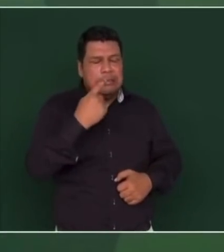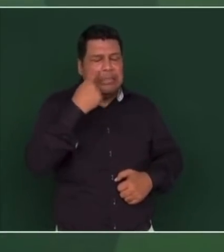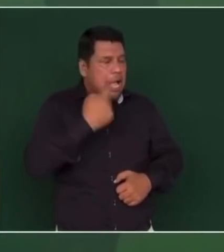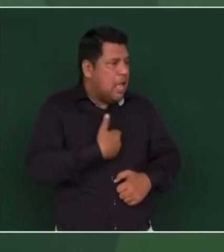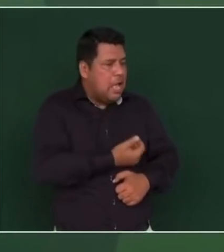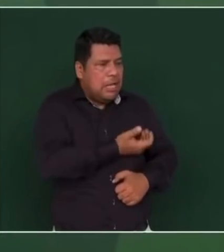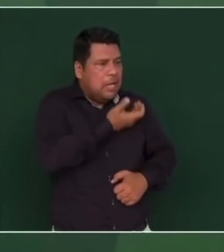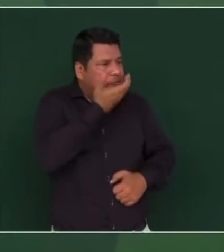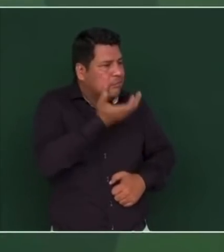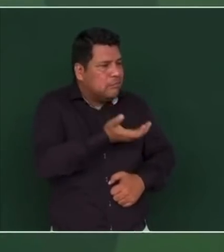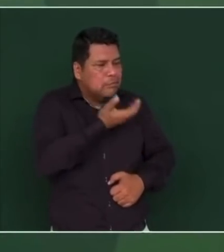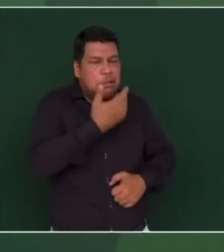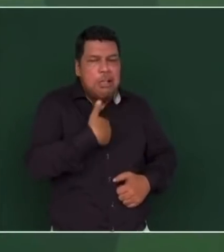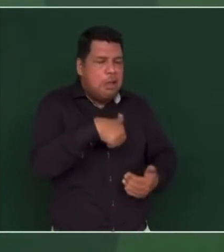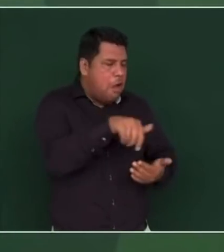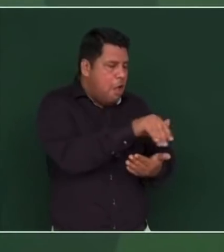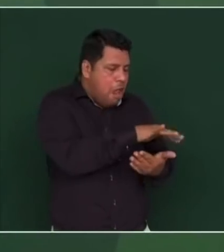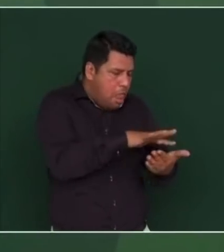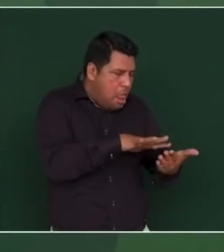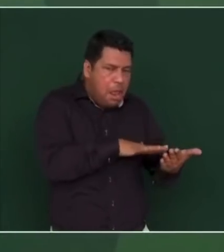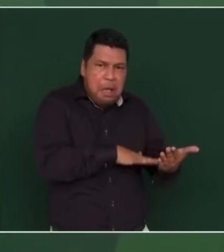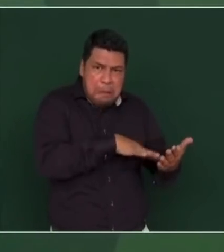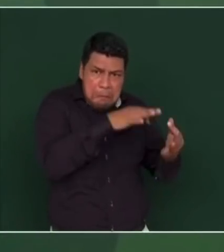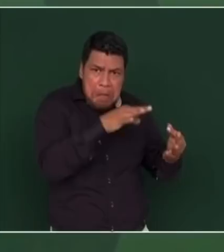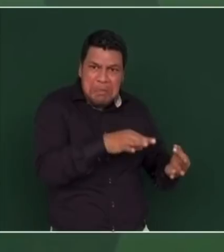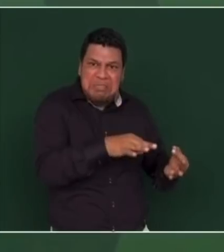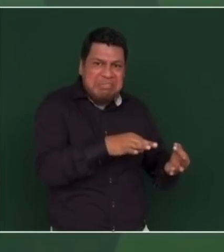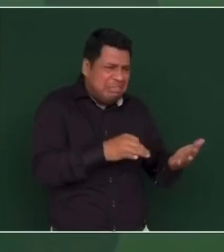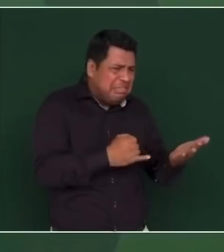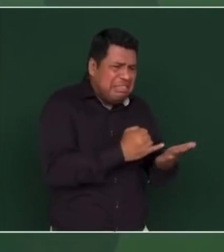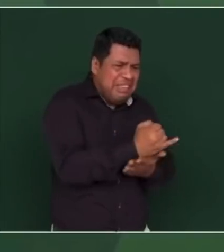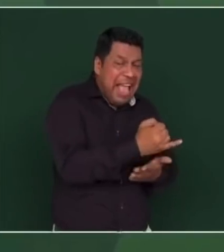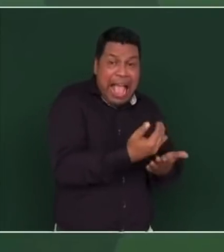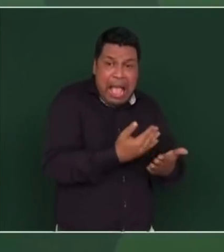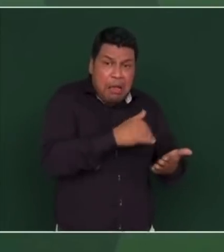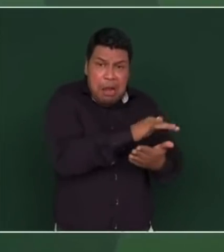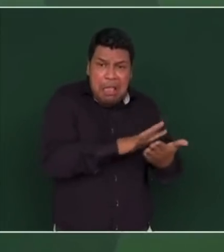no se leían bien las iniciativas